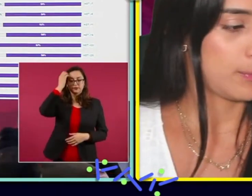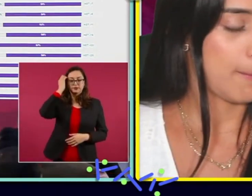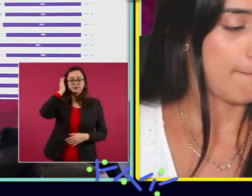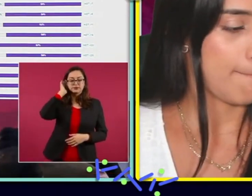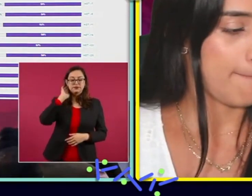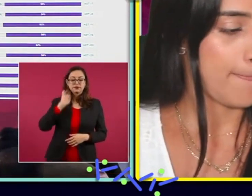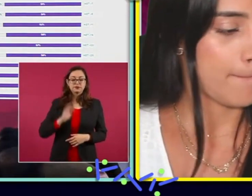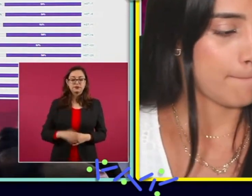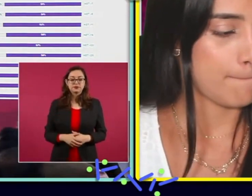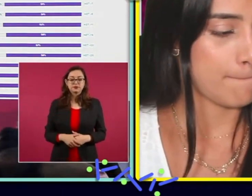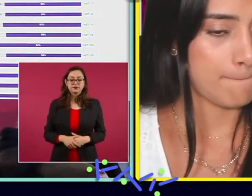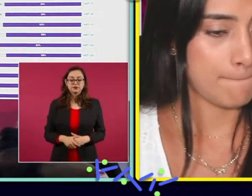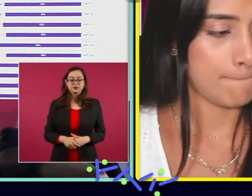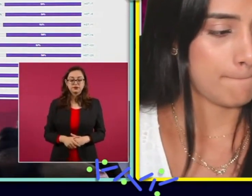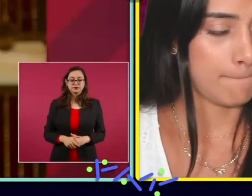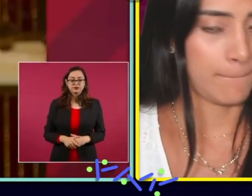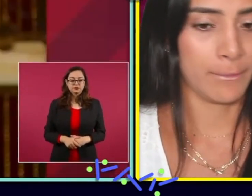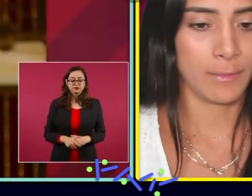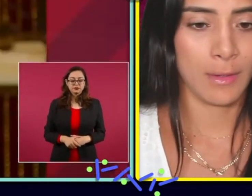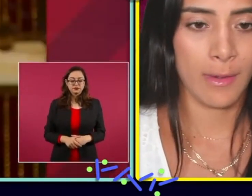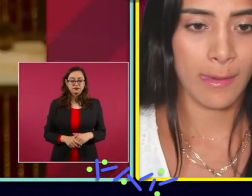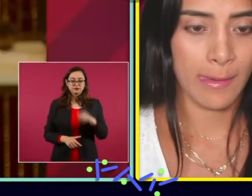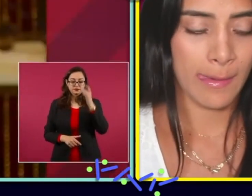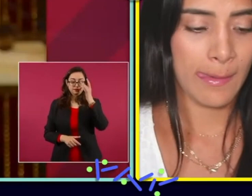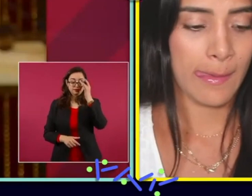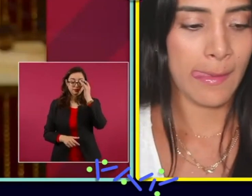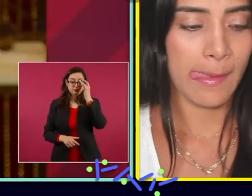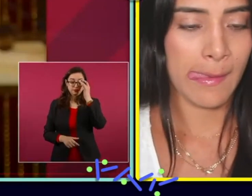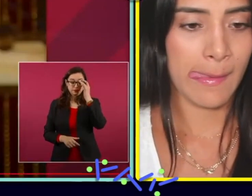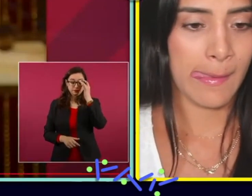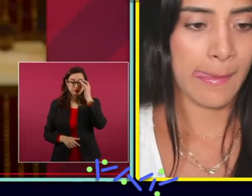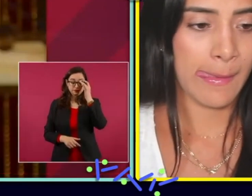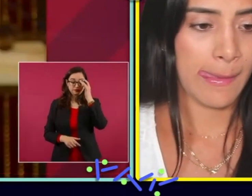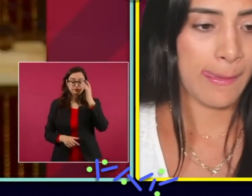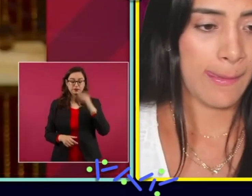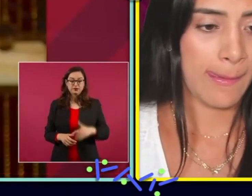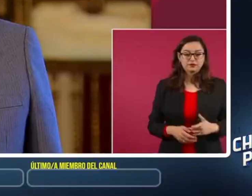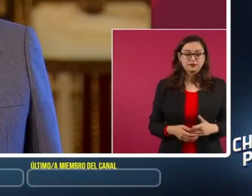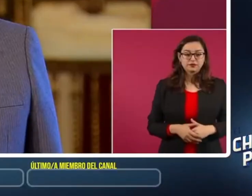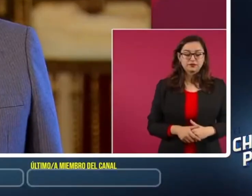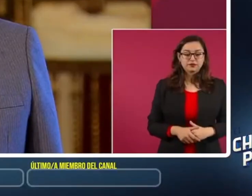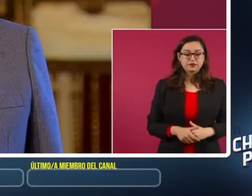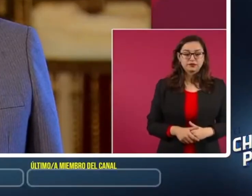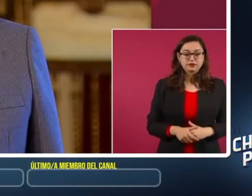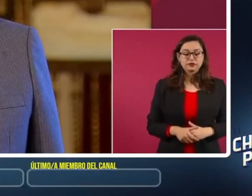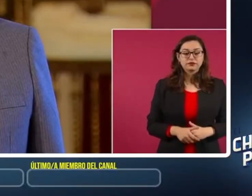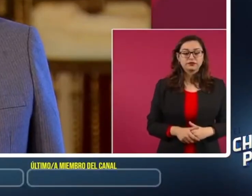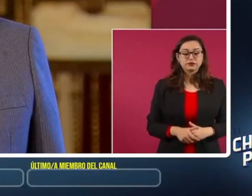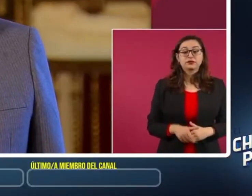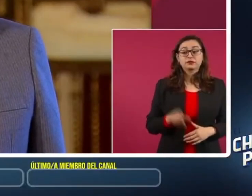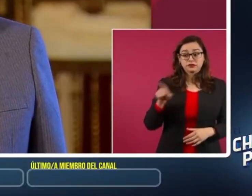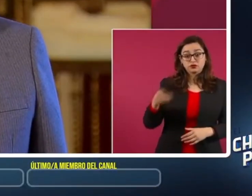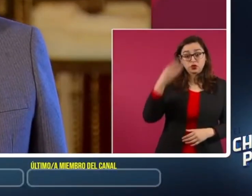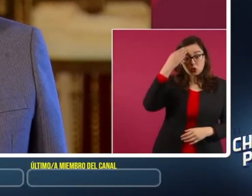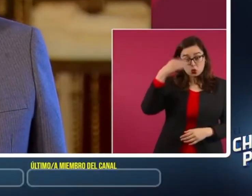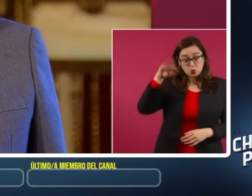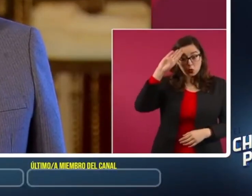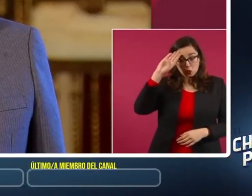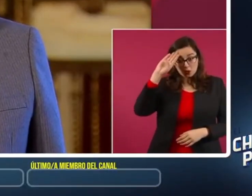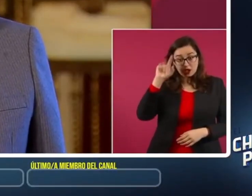Desde ayer enviamos un grupo de técnicos y de trabajadores electricistas a Cuba.